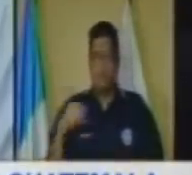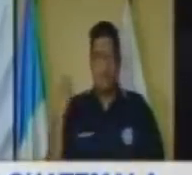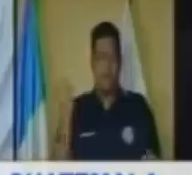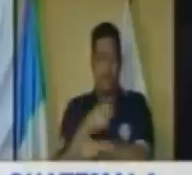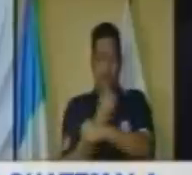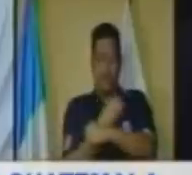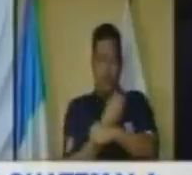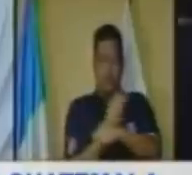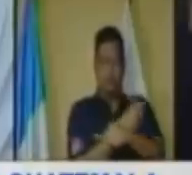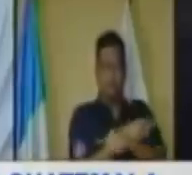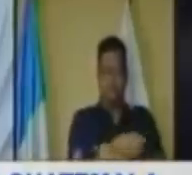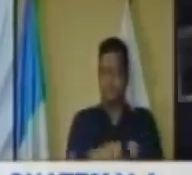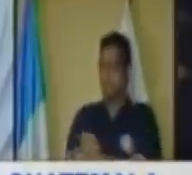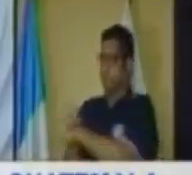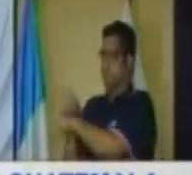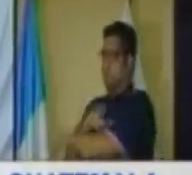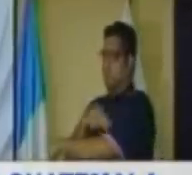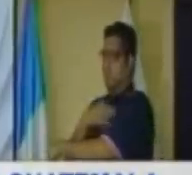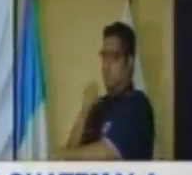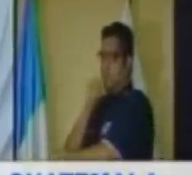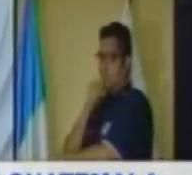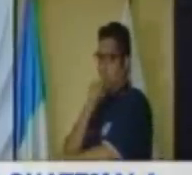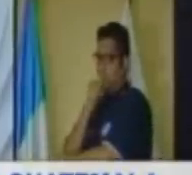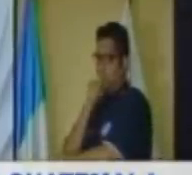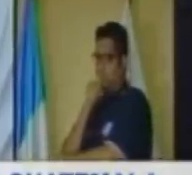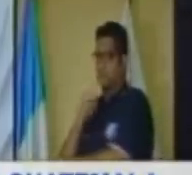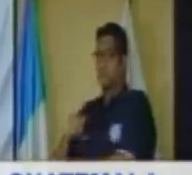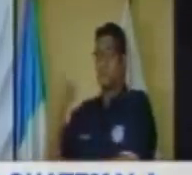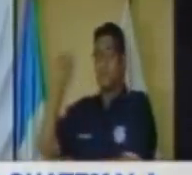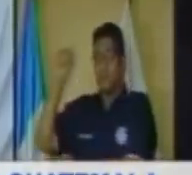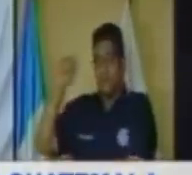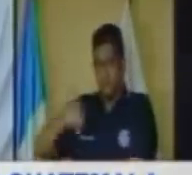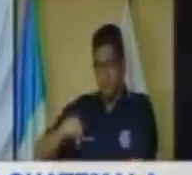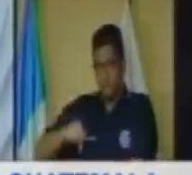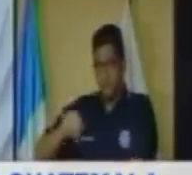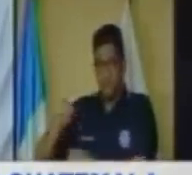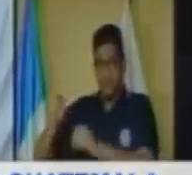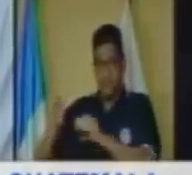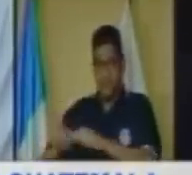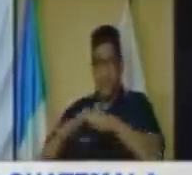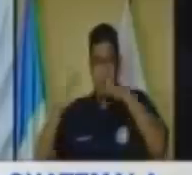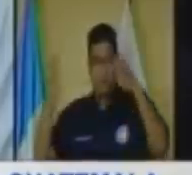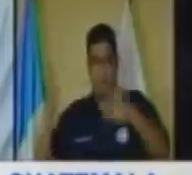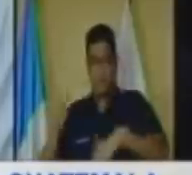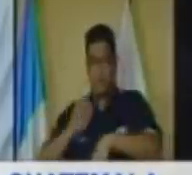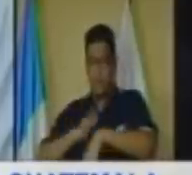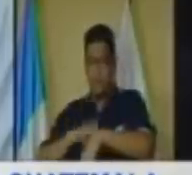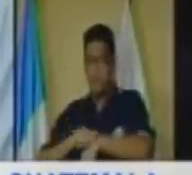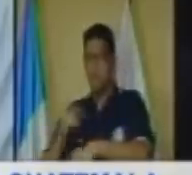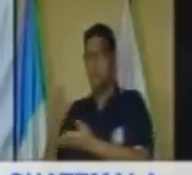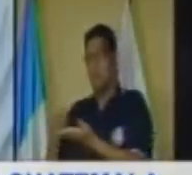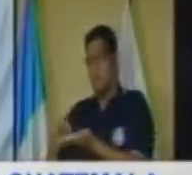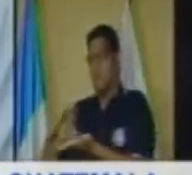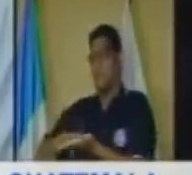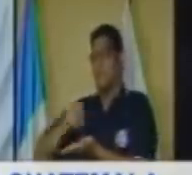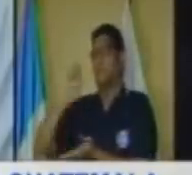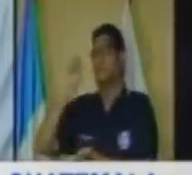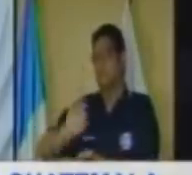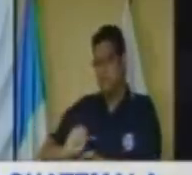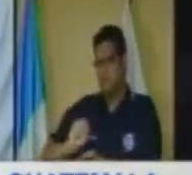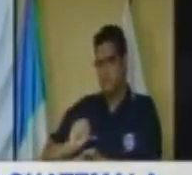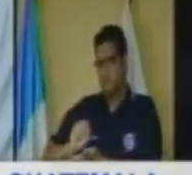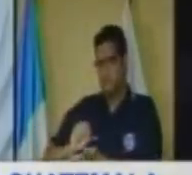presentó y en la madrugada nos confirmaron que era positivo a COVID-19 y hasta el día de